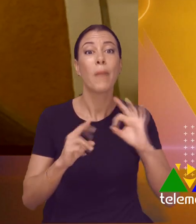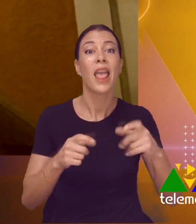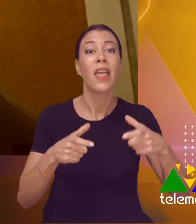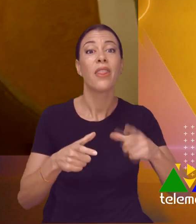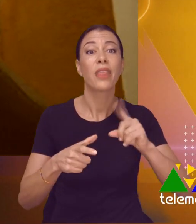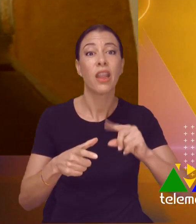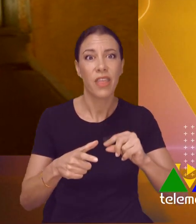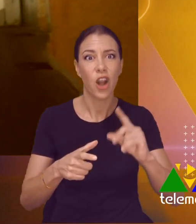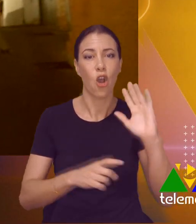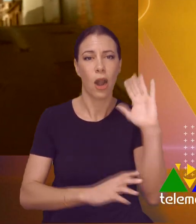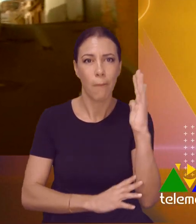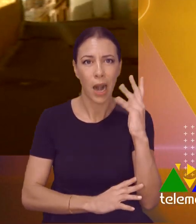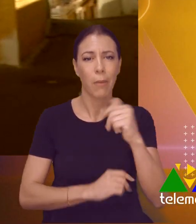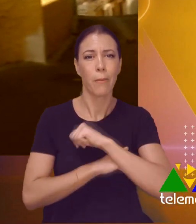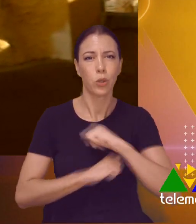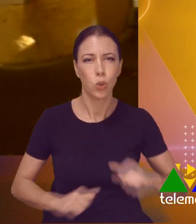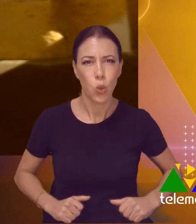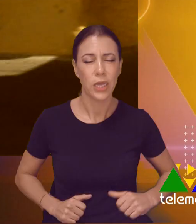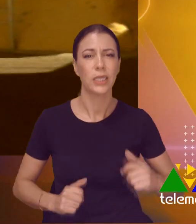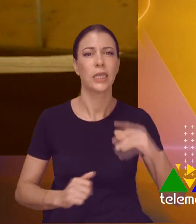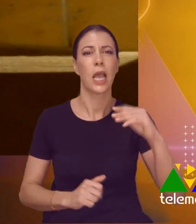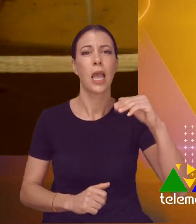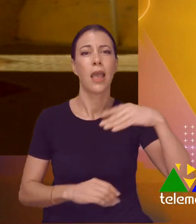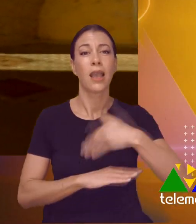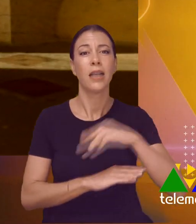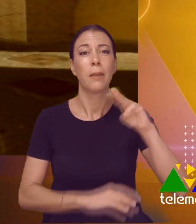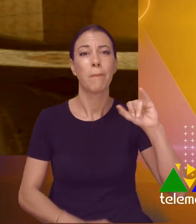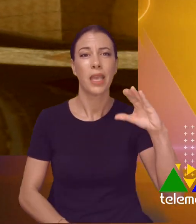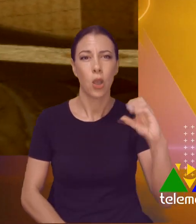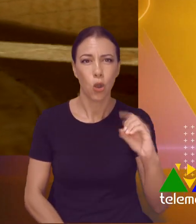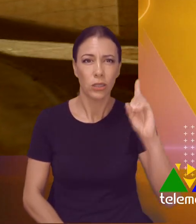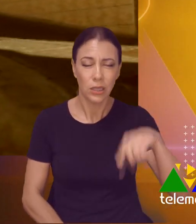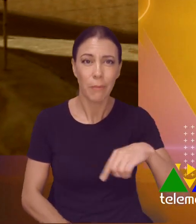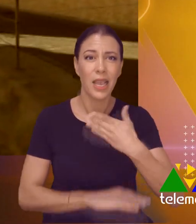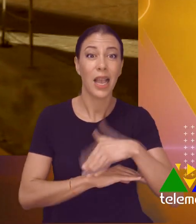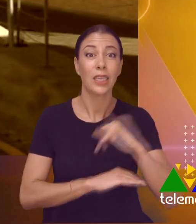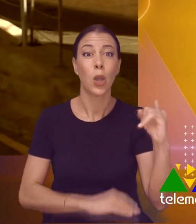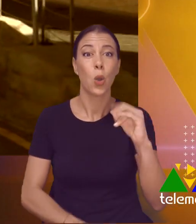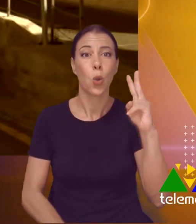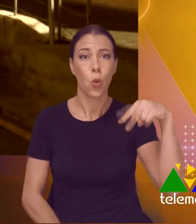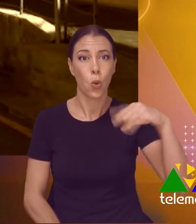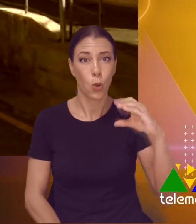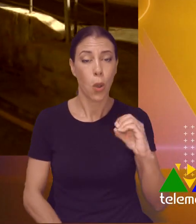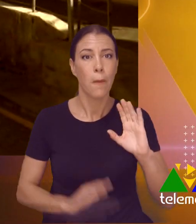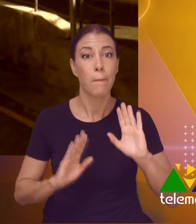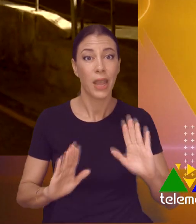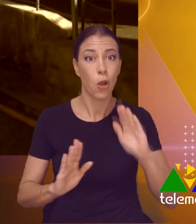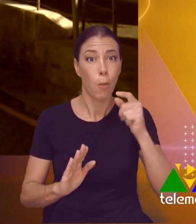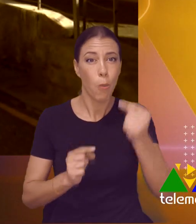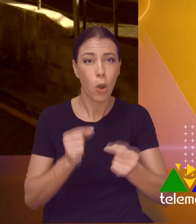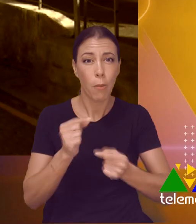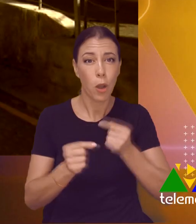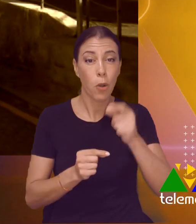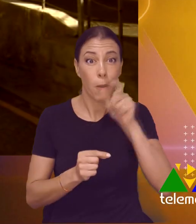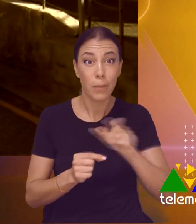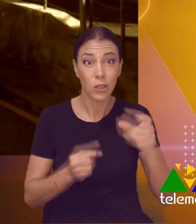Cenicero de la Palma, Portugueses, Carrera Pico, calle del Junco. Poco a poco sus habitantes